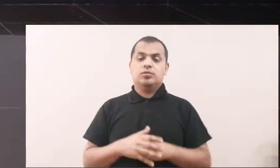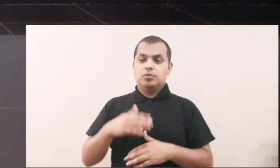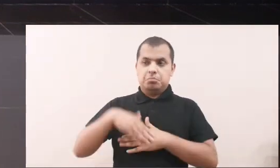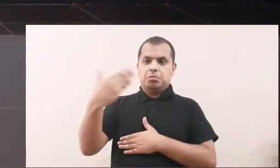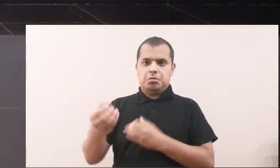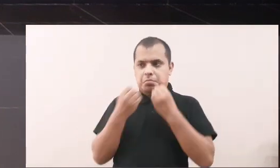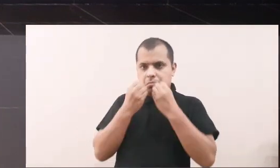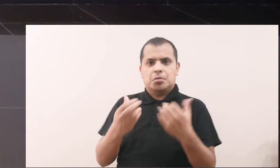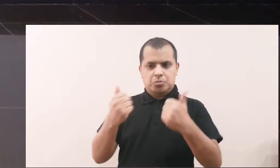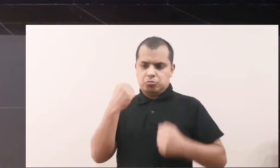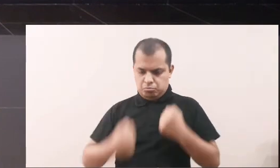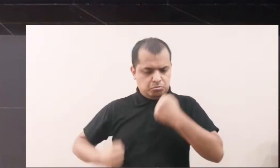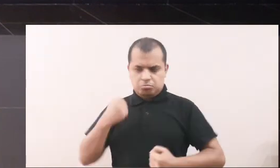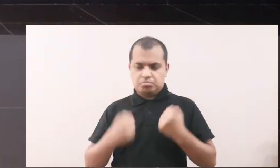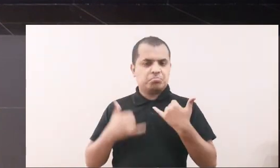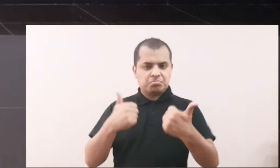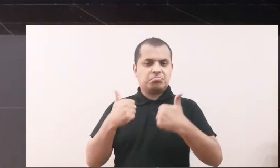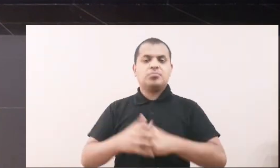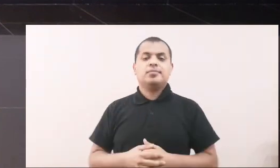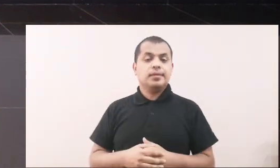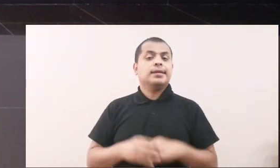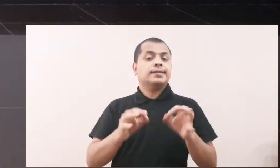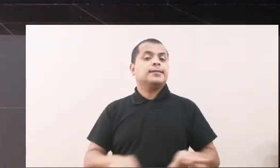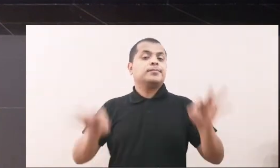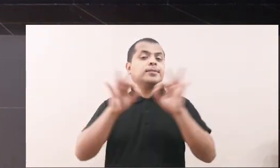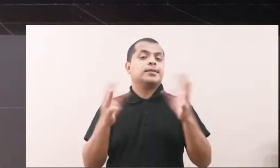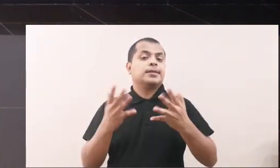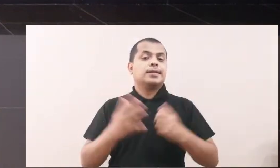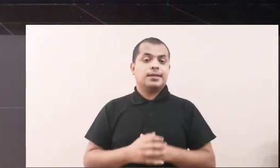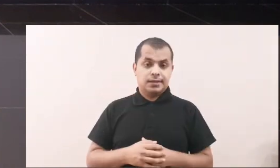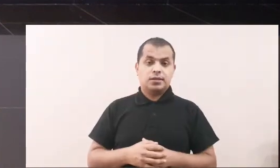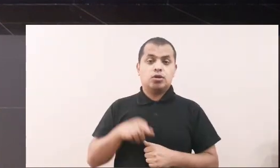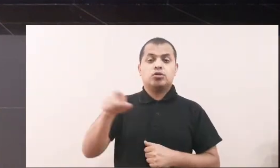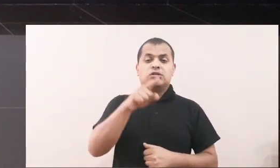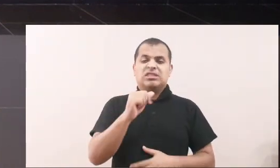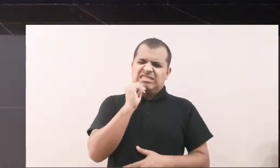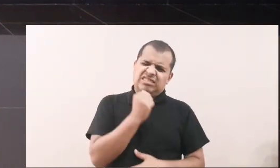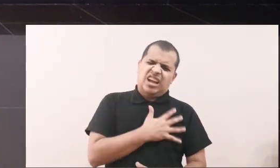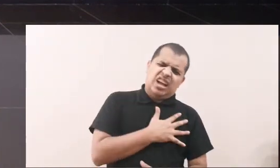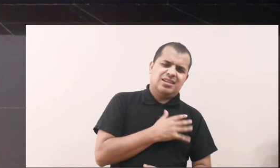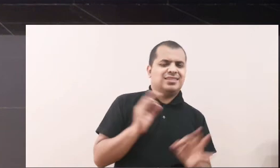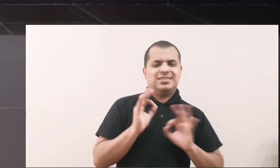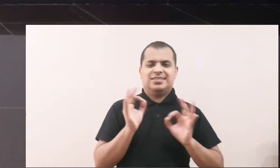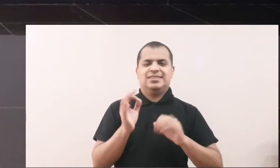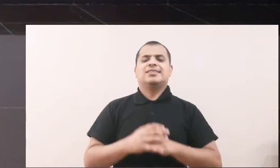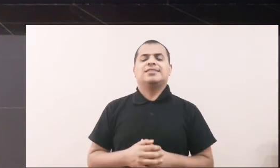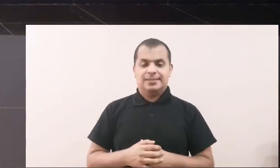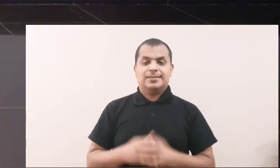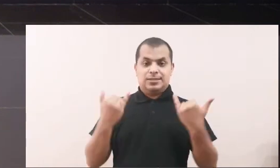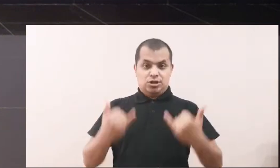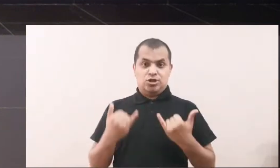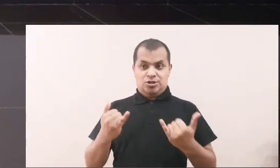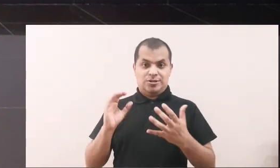más efectivo, seamos más eficientes y para algo muy importante también, para no lesionarnos. Así que esta primera